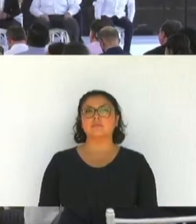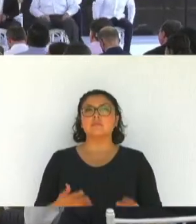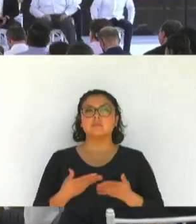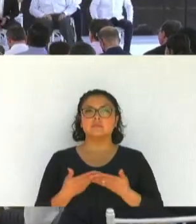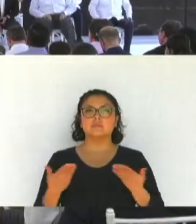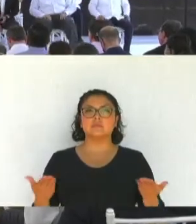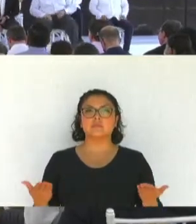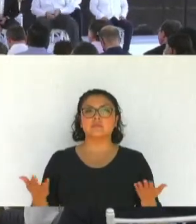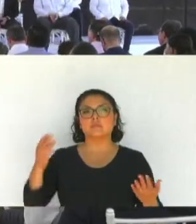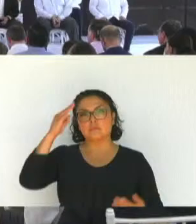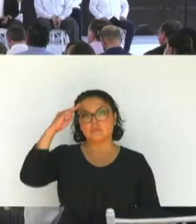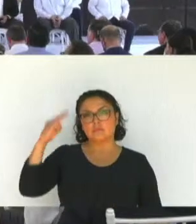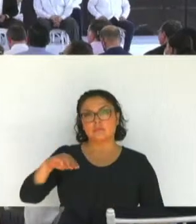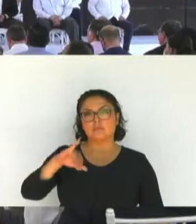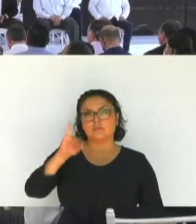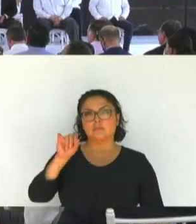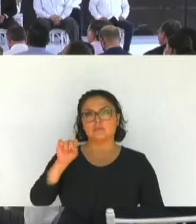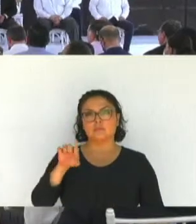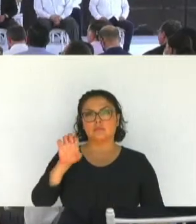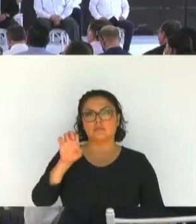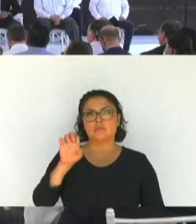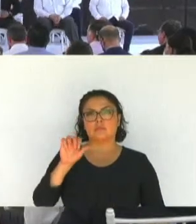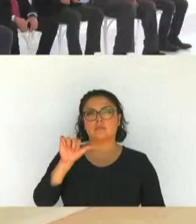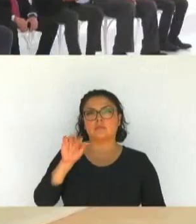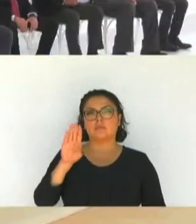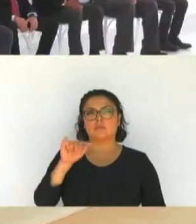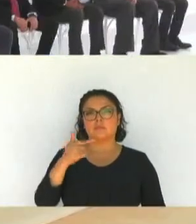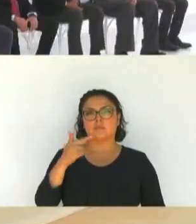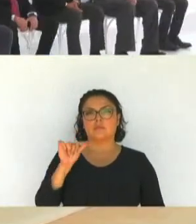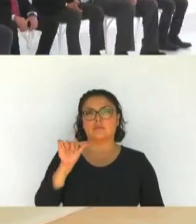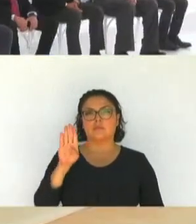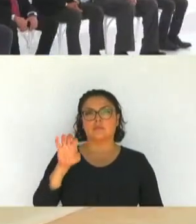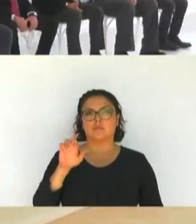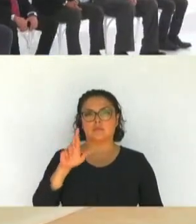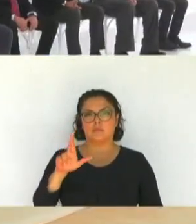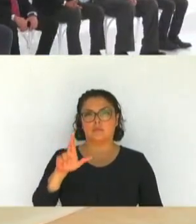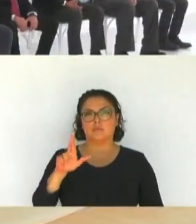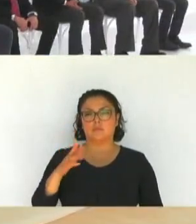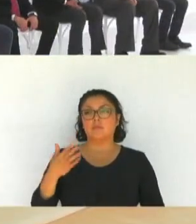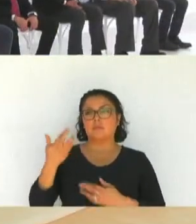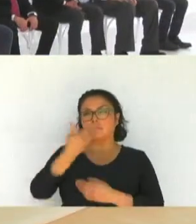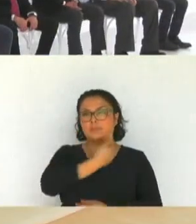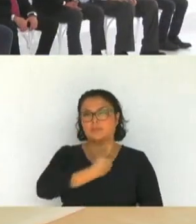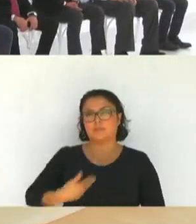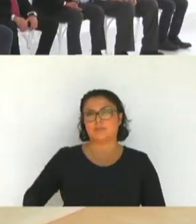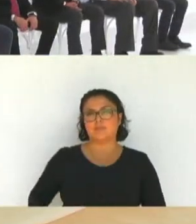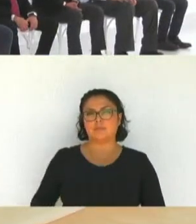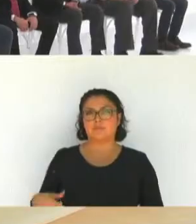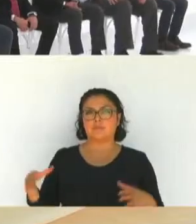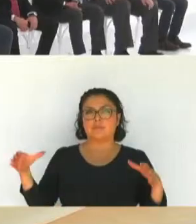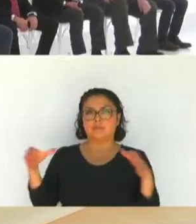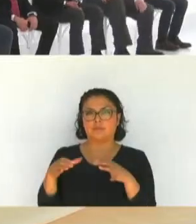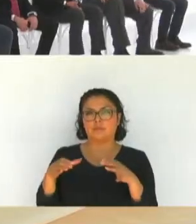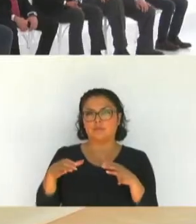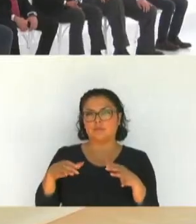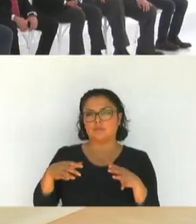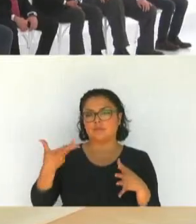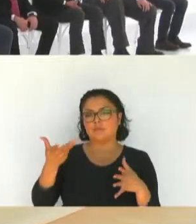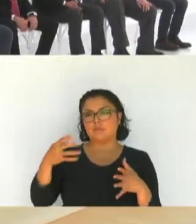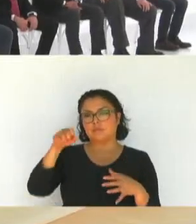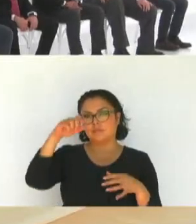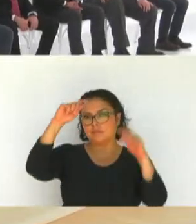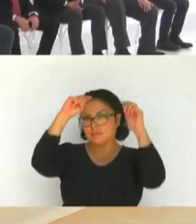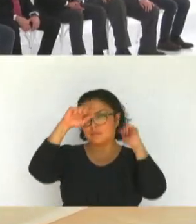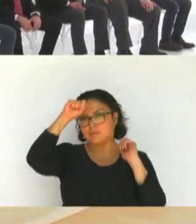Ahora, el maestro José Antonio Abugabe Andoni, presidente de Confederación de Cámaras Industriales de México,